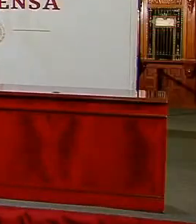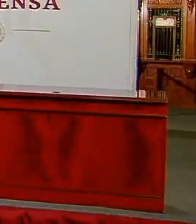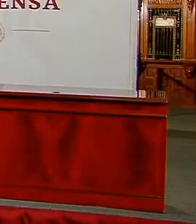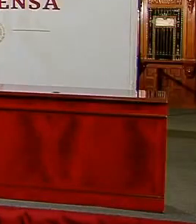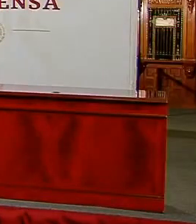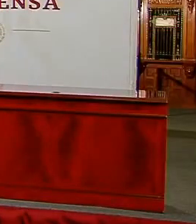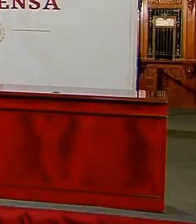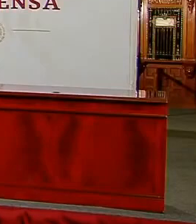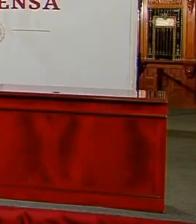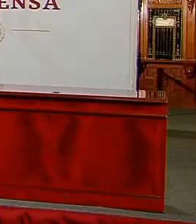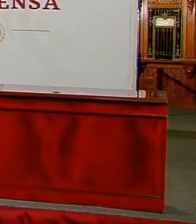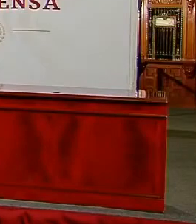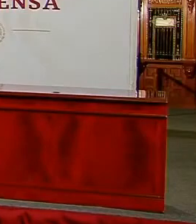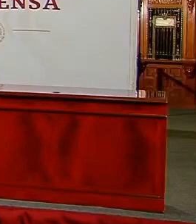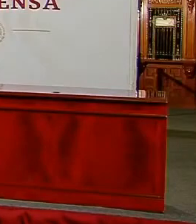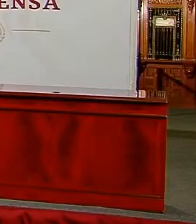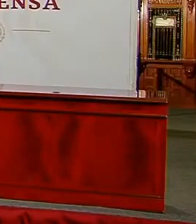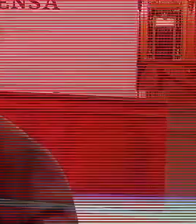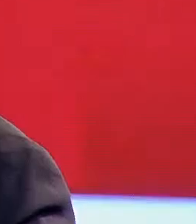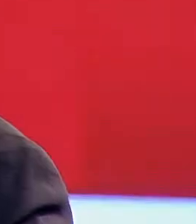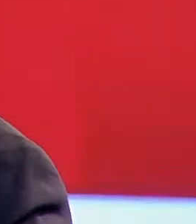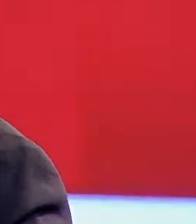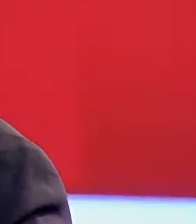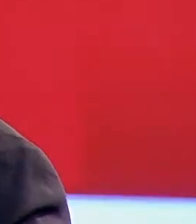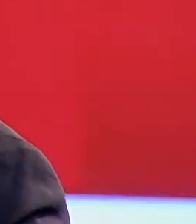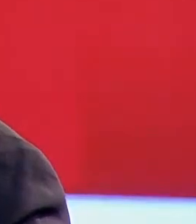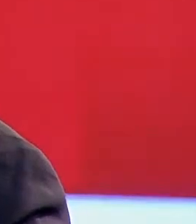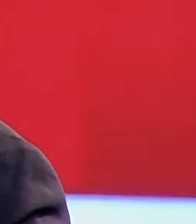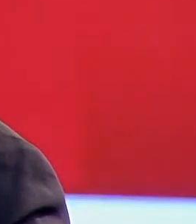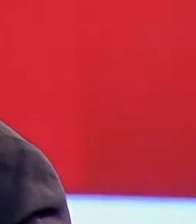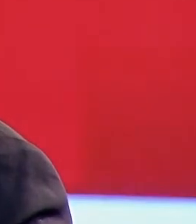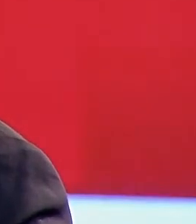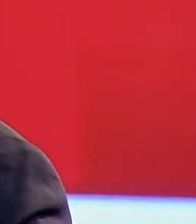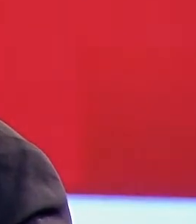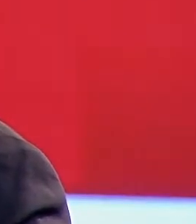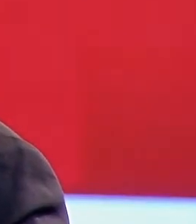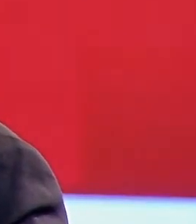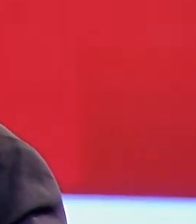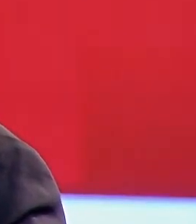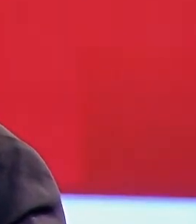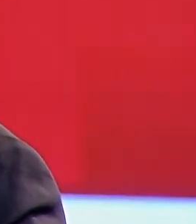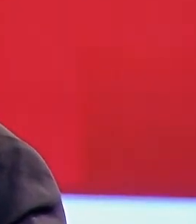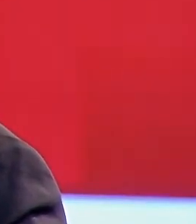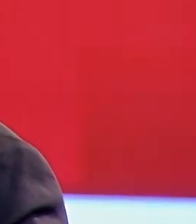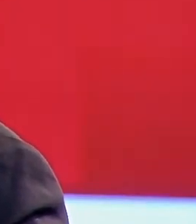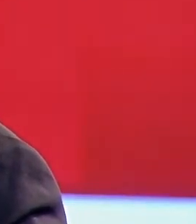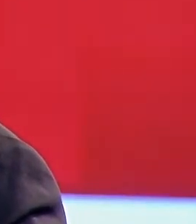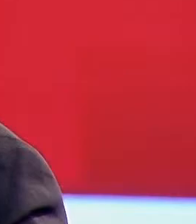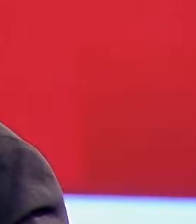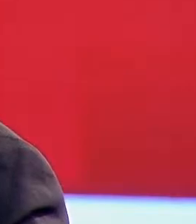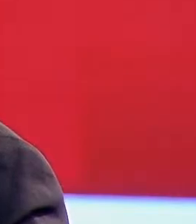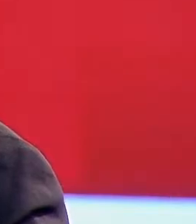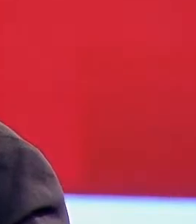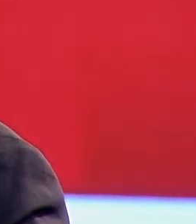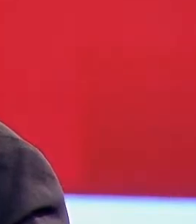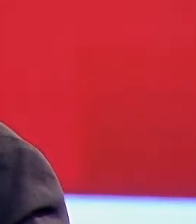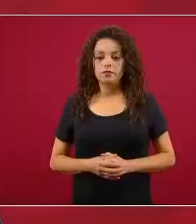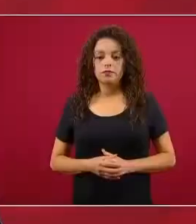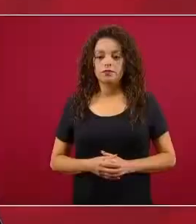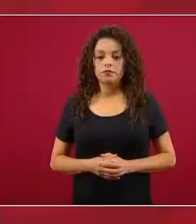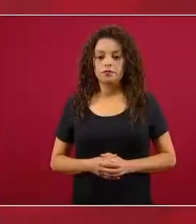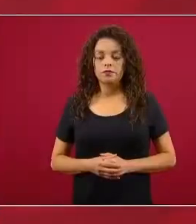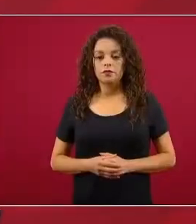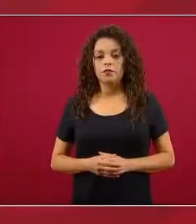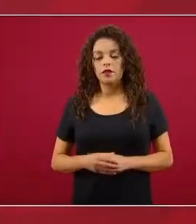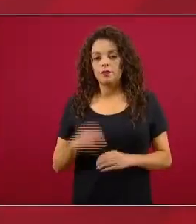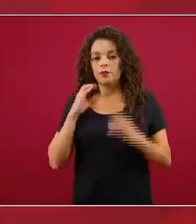volveremos a reactivar la parte de comunicación pública, de comunicación social relativa a la EMPA, pero